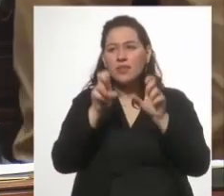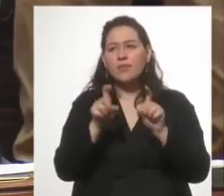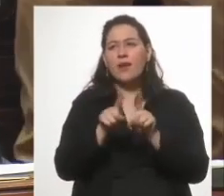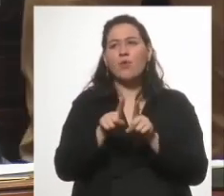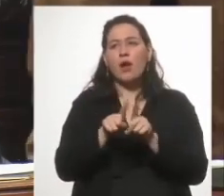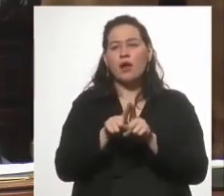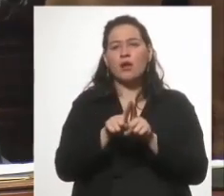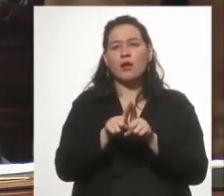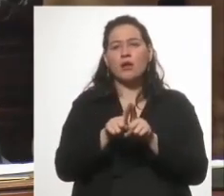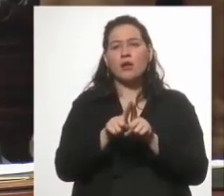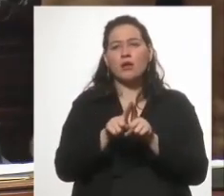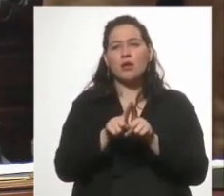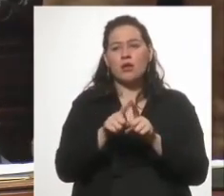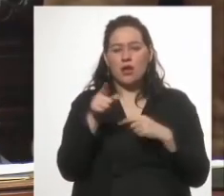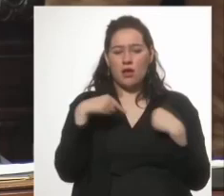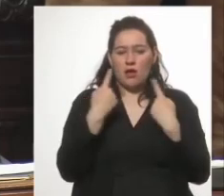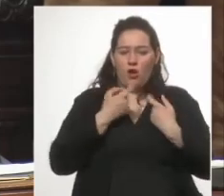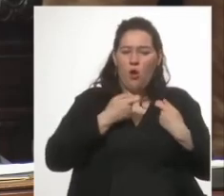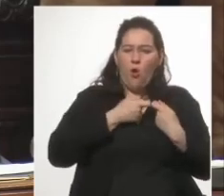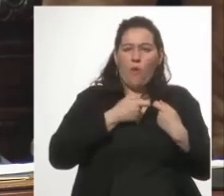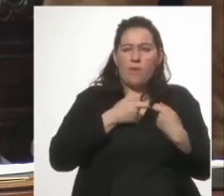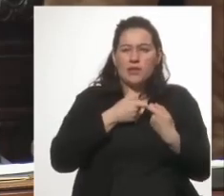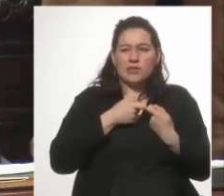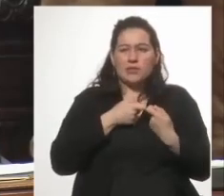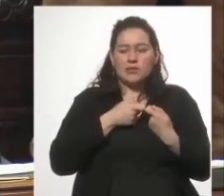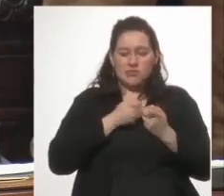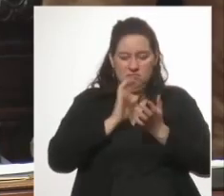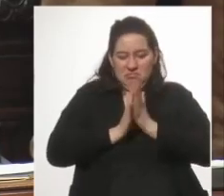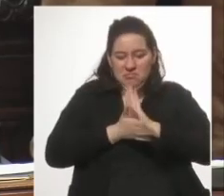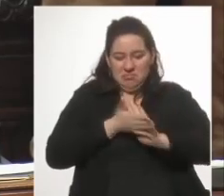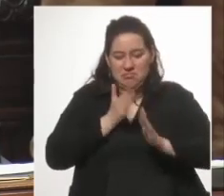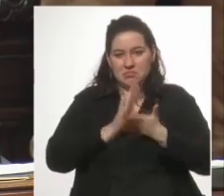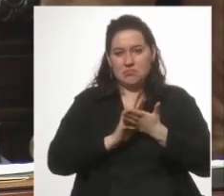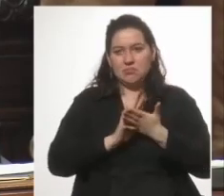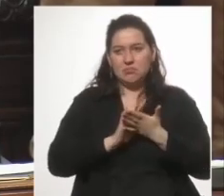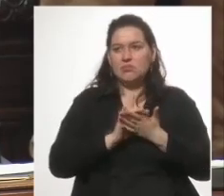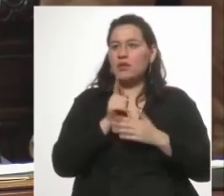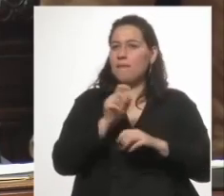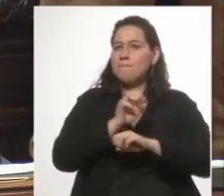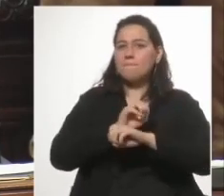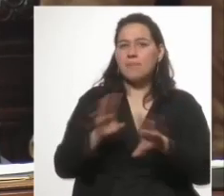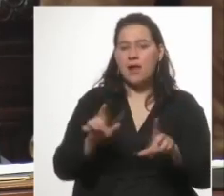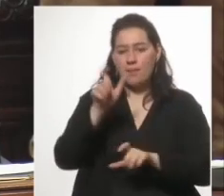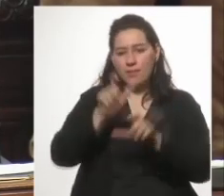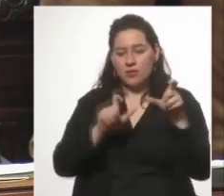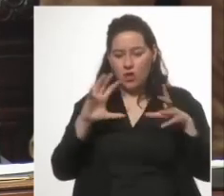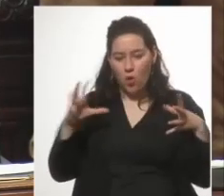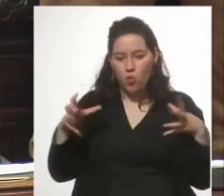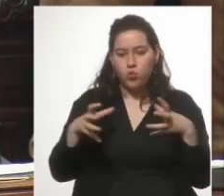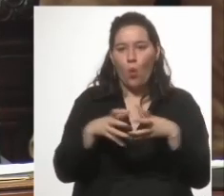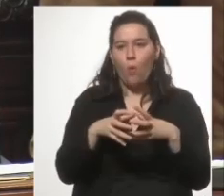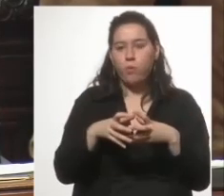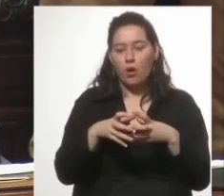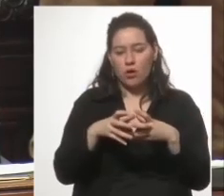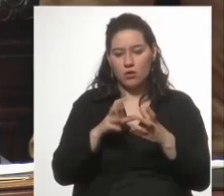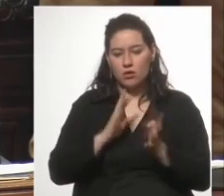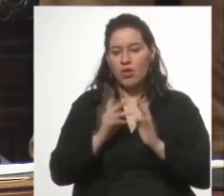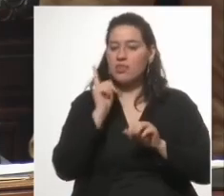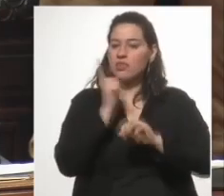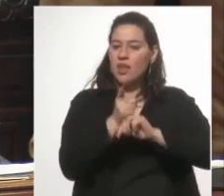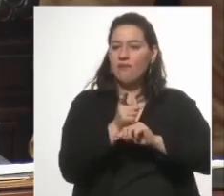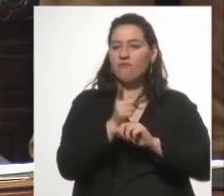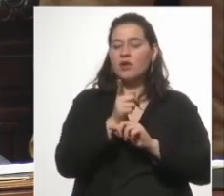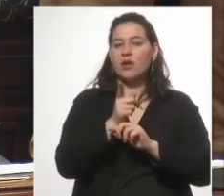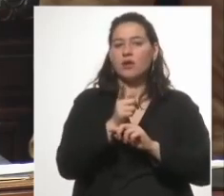desafuero o complicidad, presionando indebidamente a los miembros de un cuerpo que deben